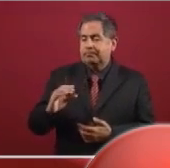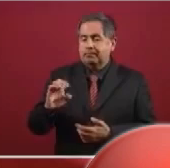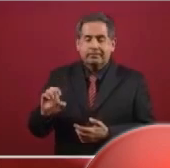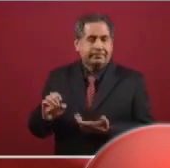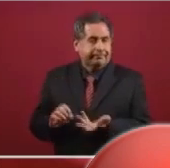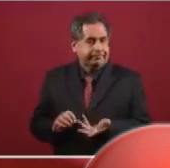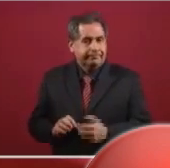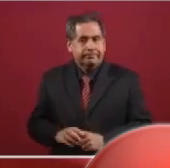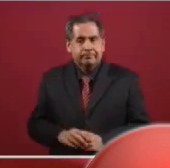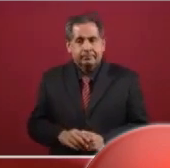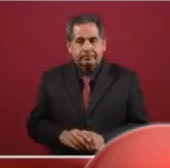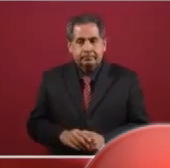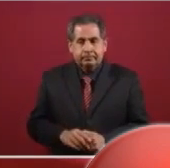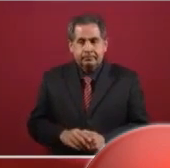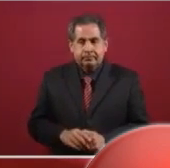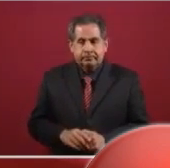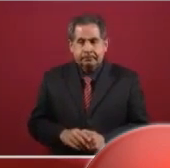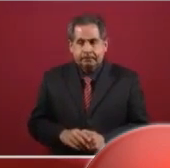Económica.